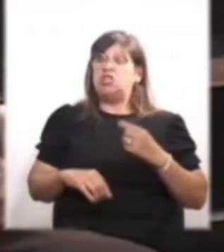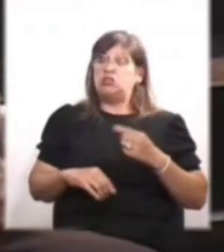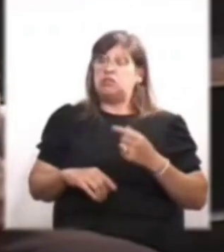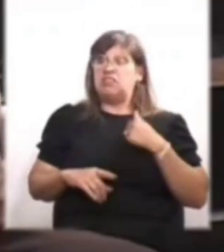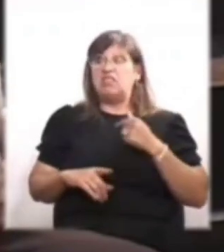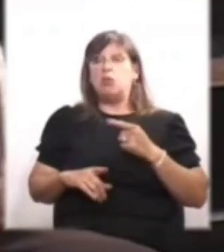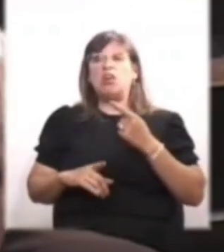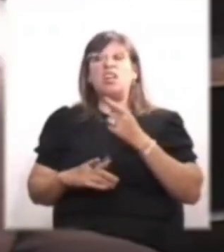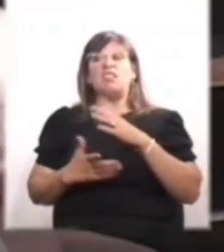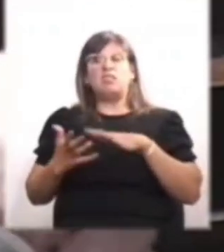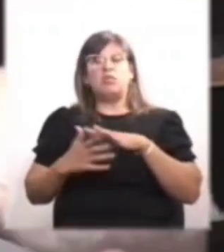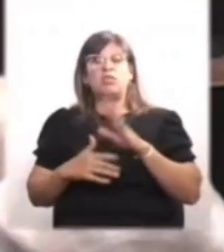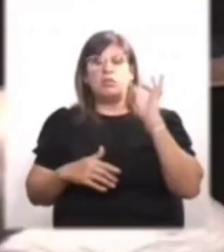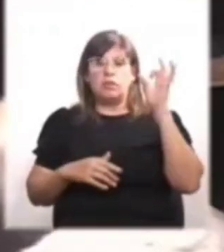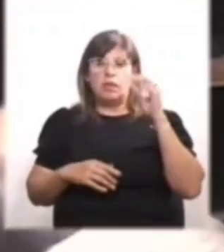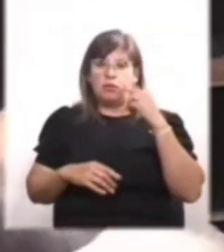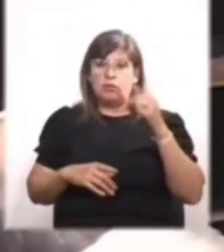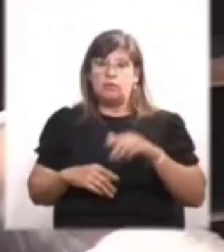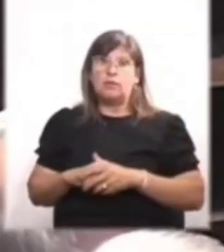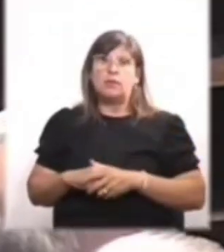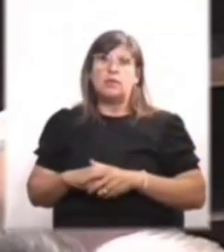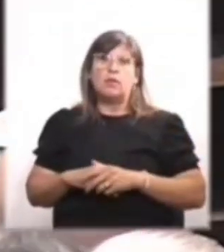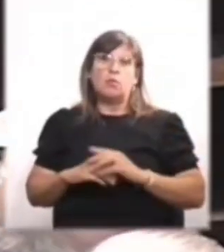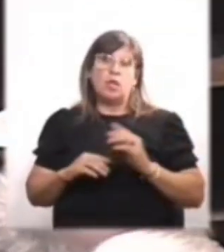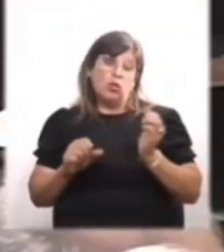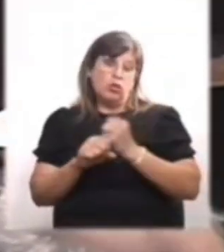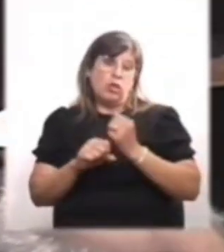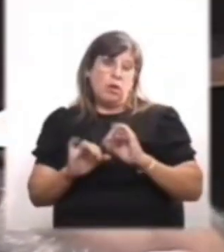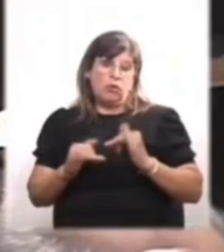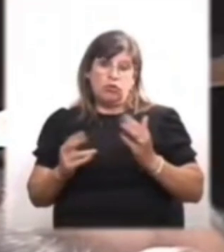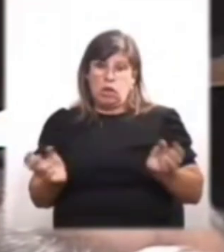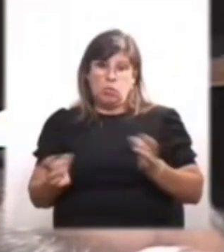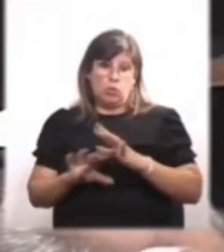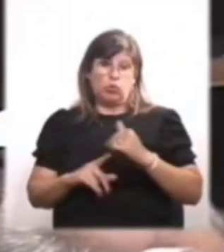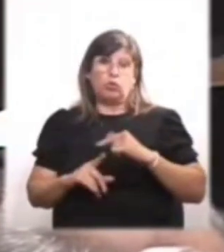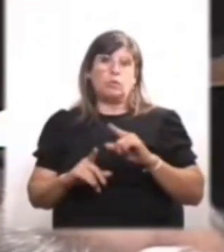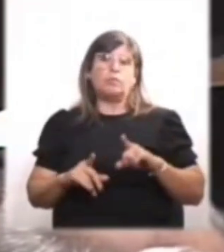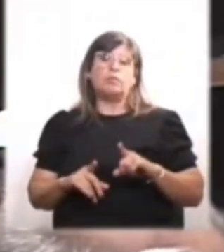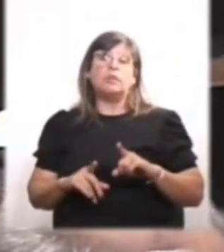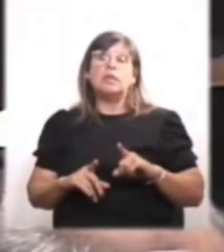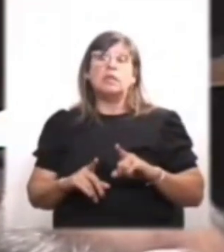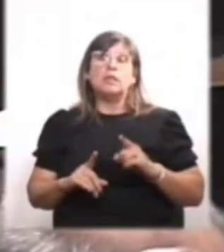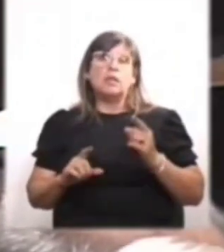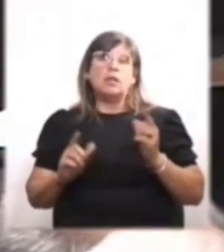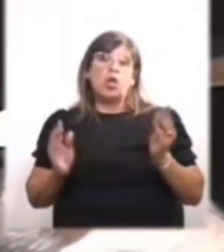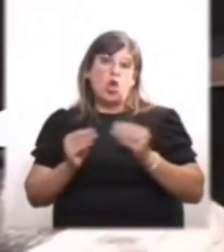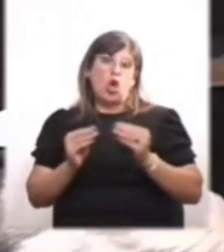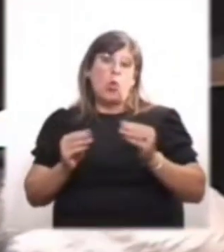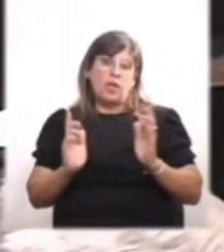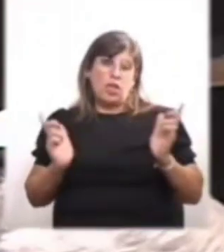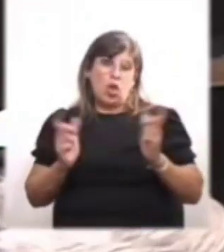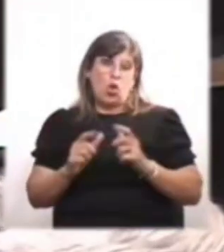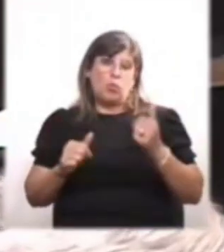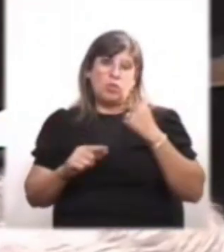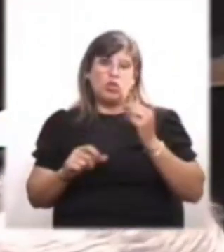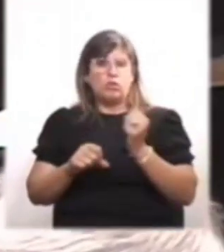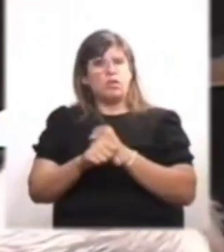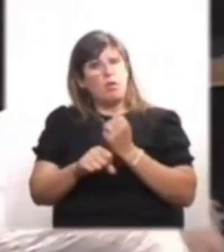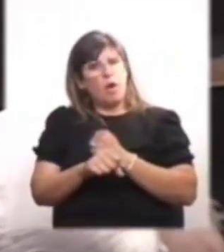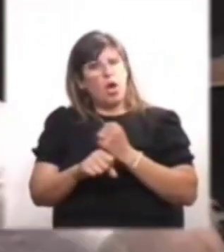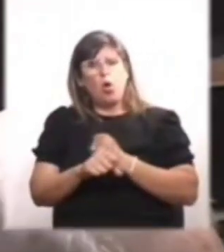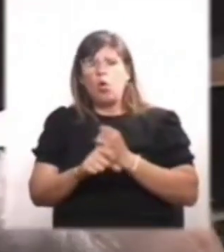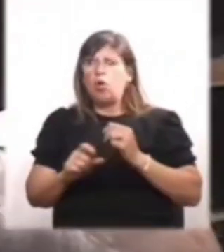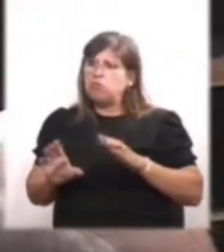Pero igual, el trabajo nuestro está hecho. Los compañeros de la comisión tuvieron se trabajó con